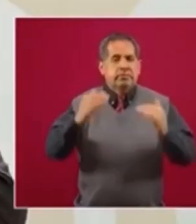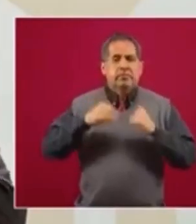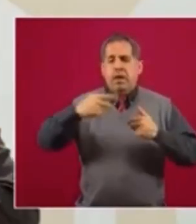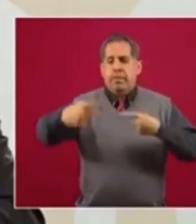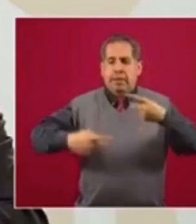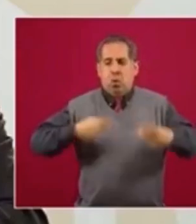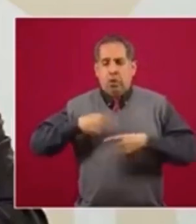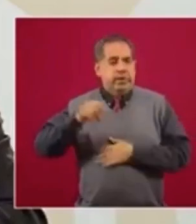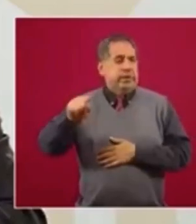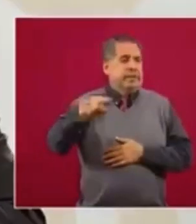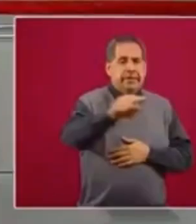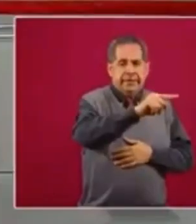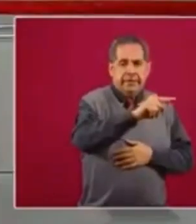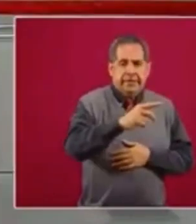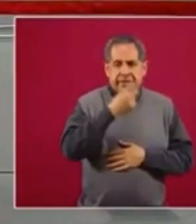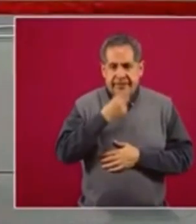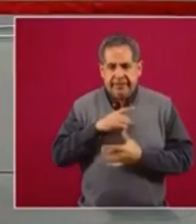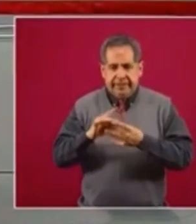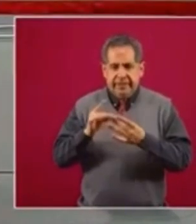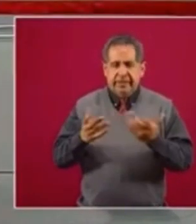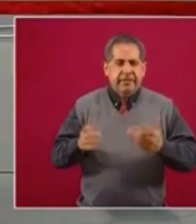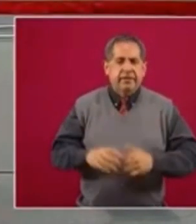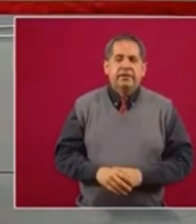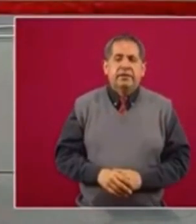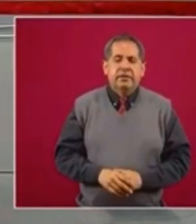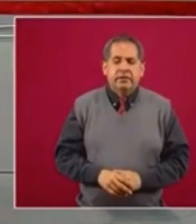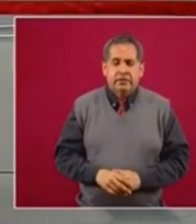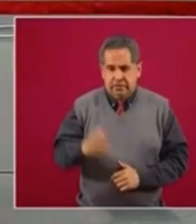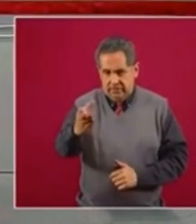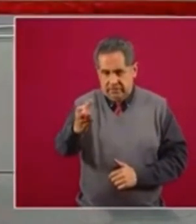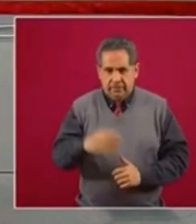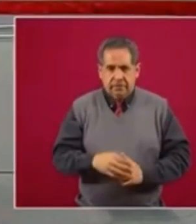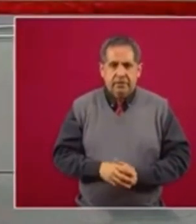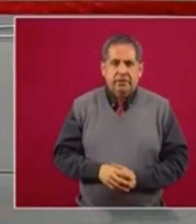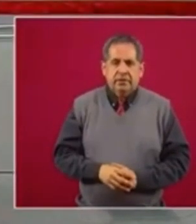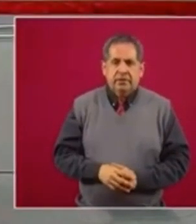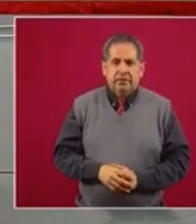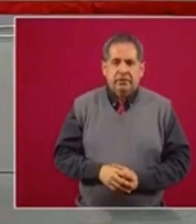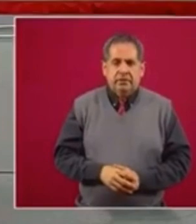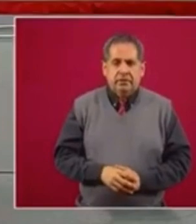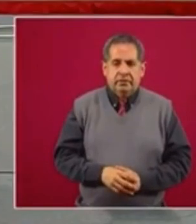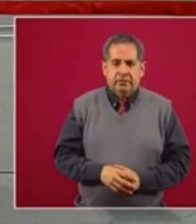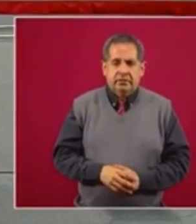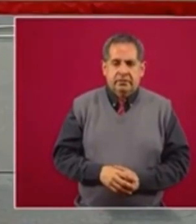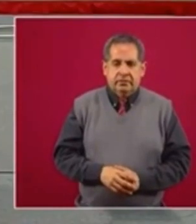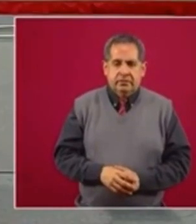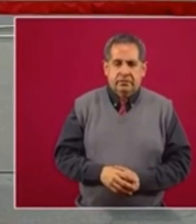de nuestros compañeros de la prensa. Empezamos por aquí.